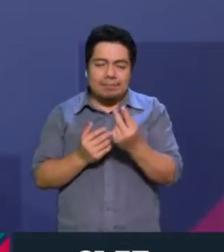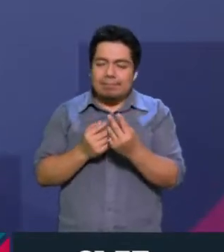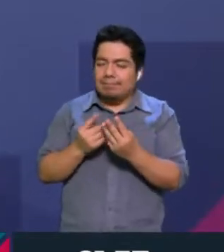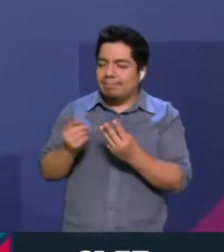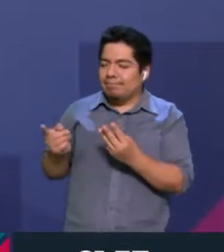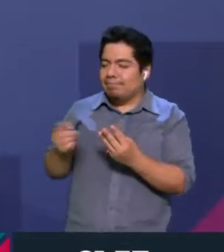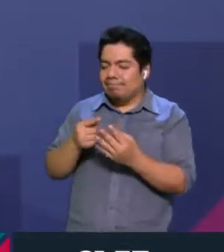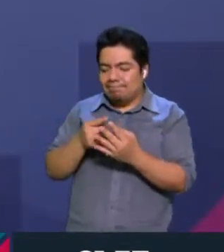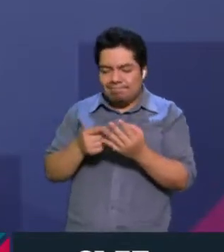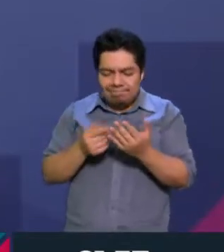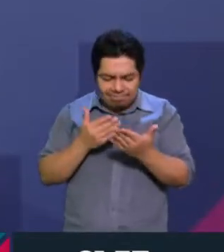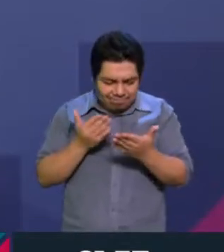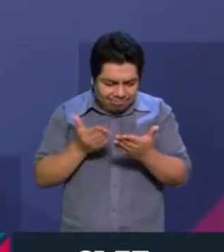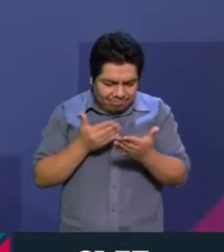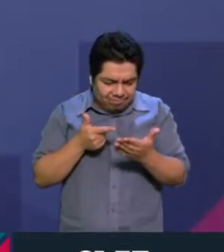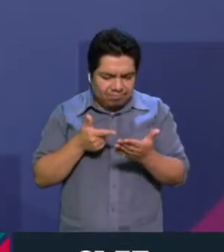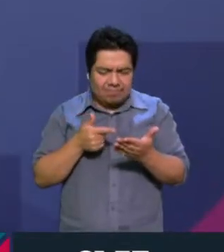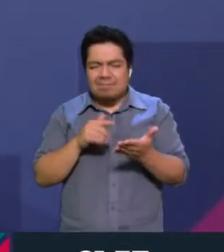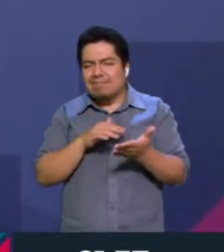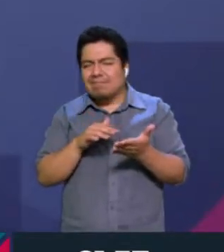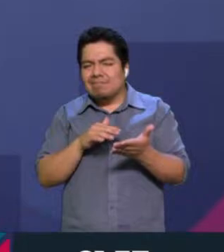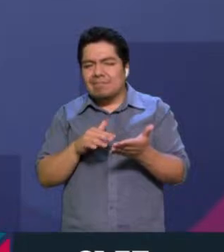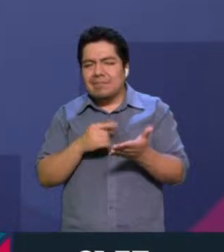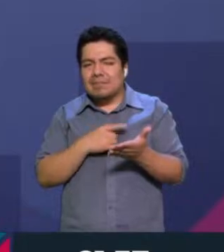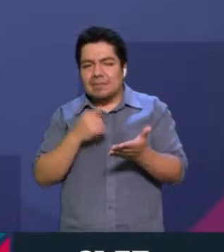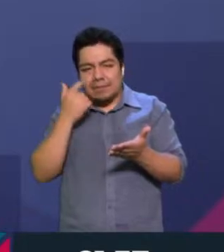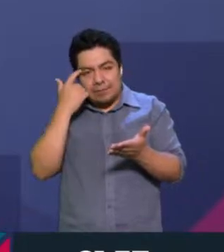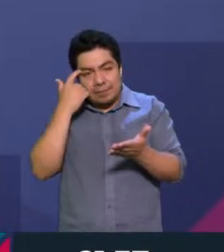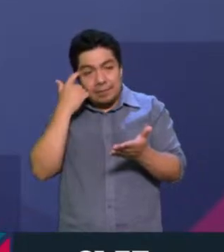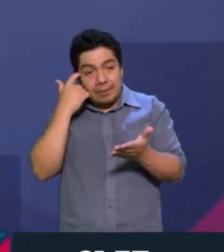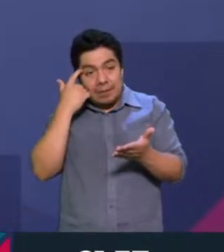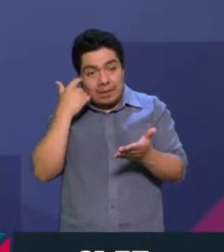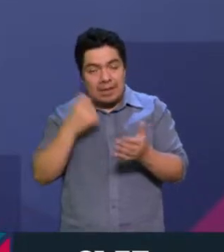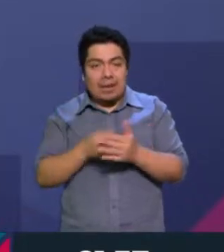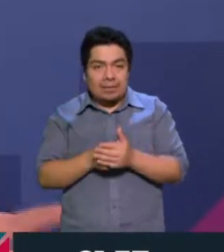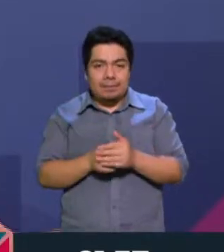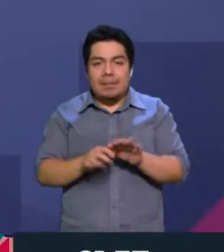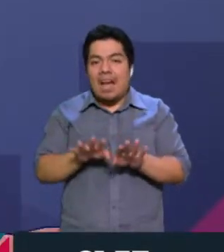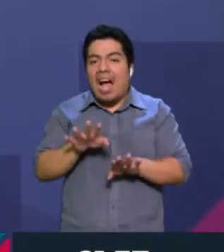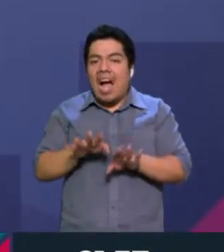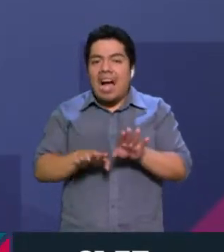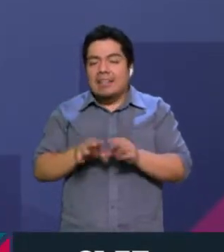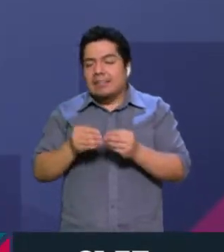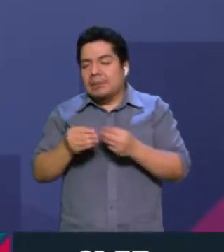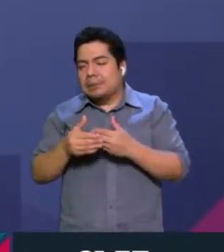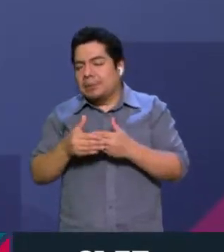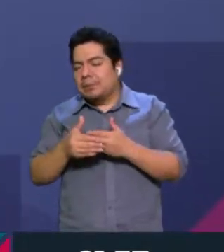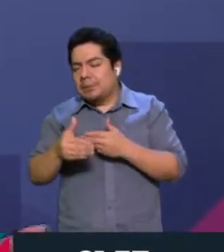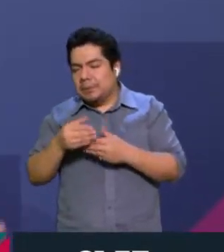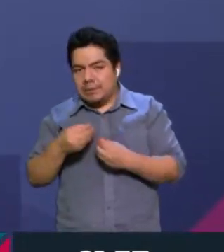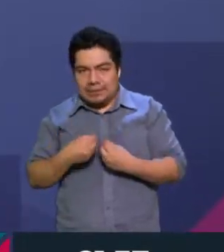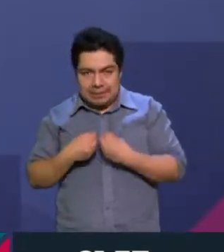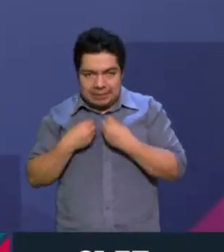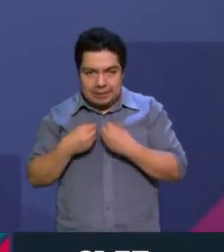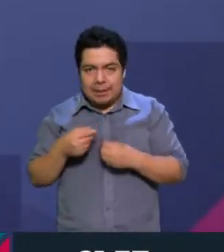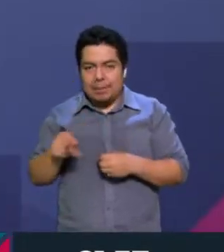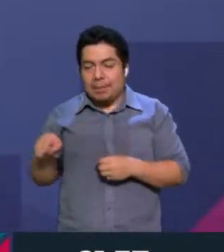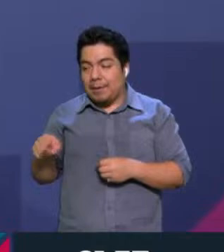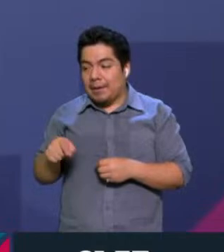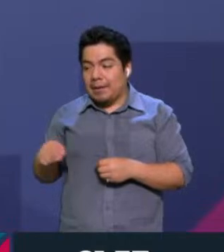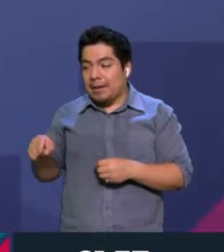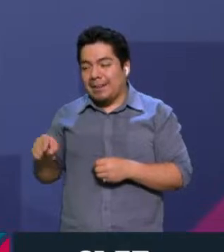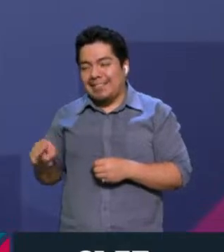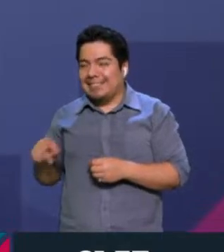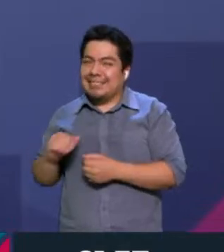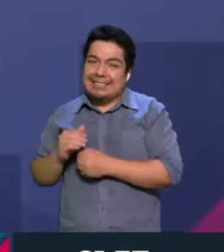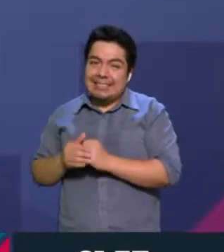cada nota, sin que esperemos ya solo la lectura, ¿no? Que eso, así vivimos mucho tiempo, pero ¿sabes qué? Se les acabó el 20 y